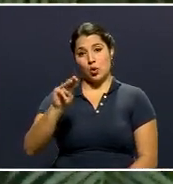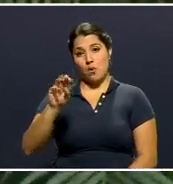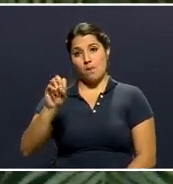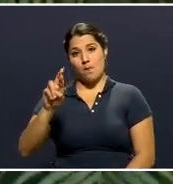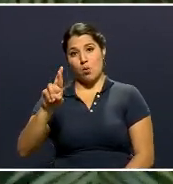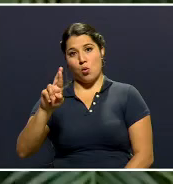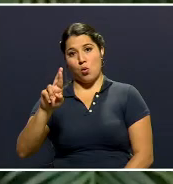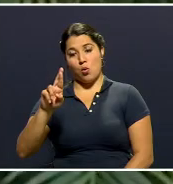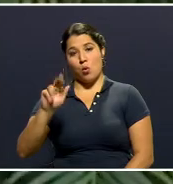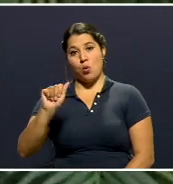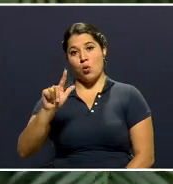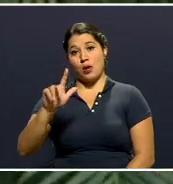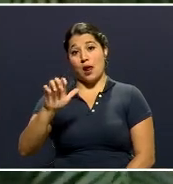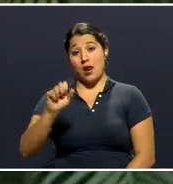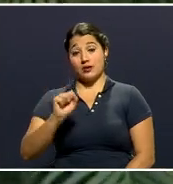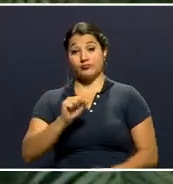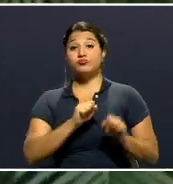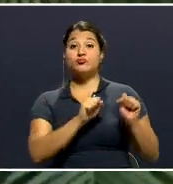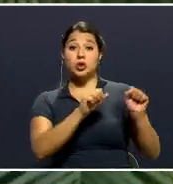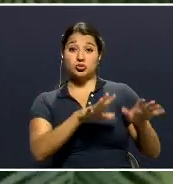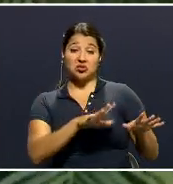renunciar, porque eso